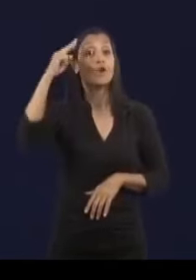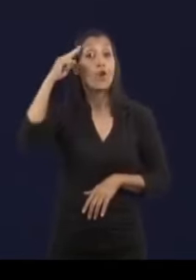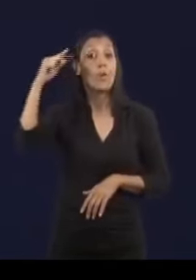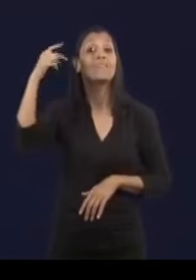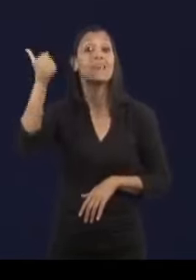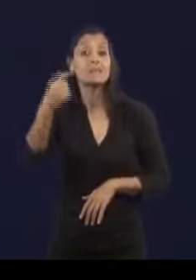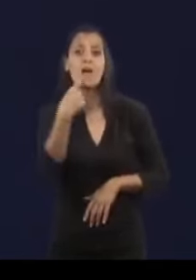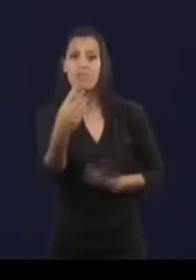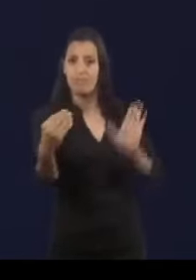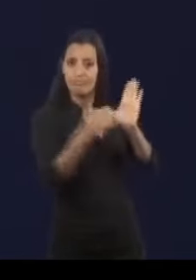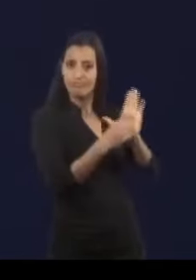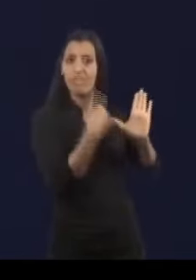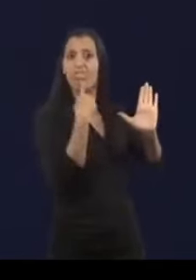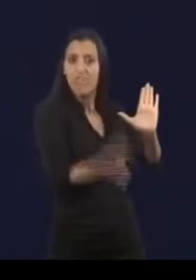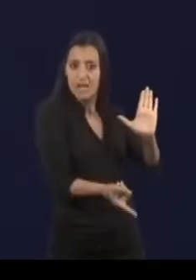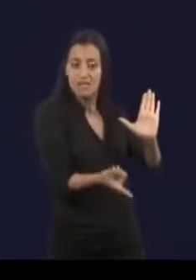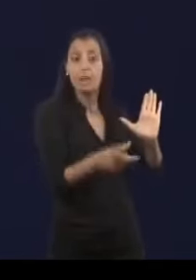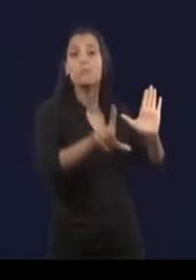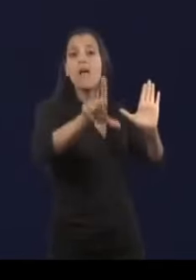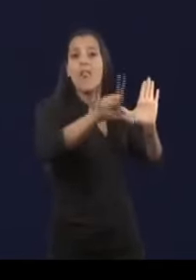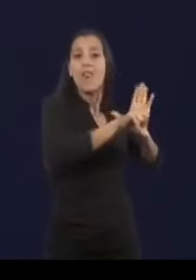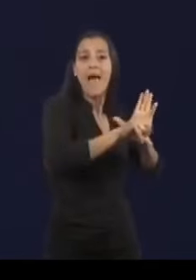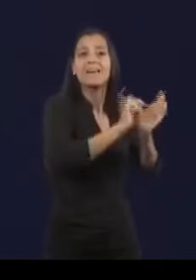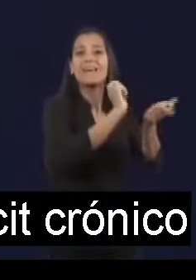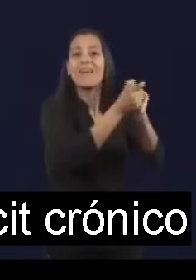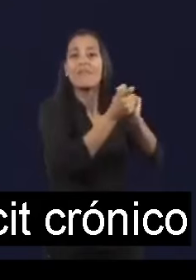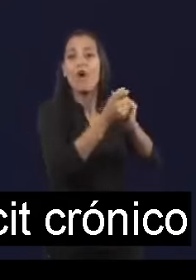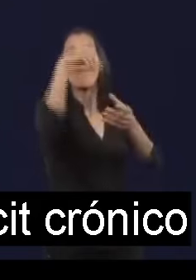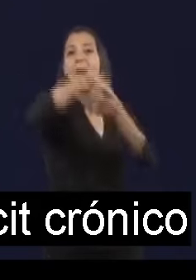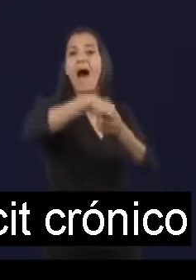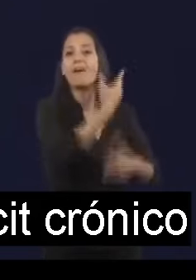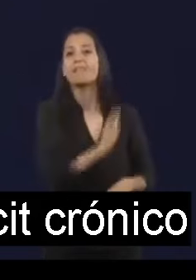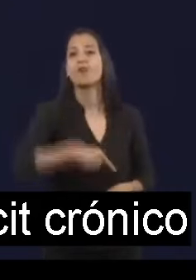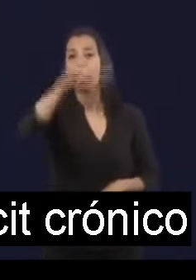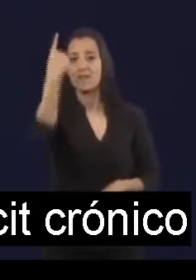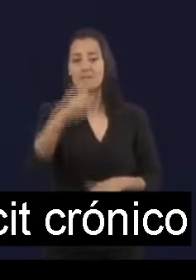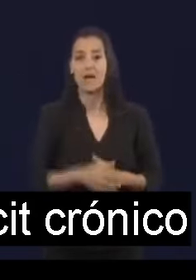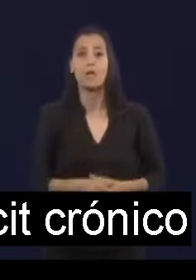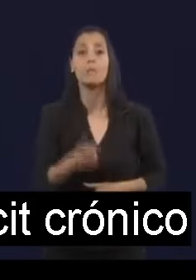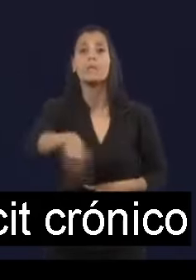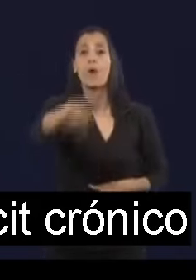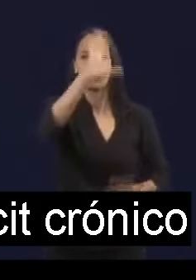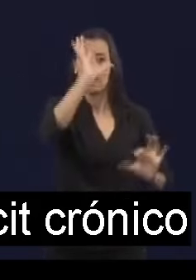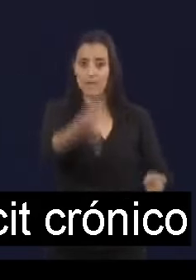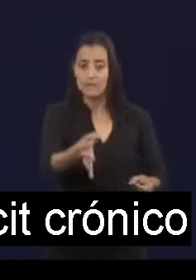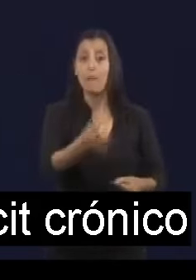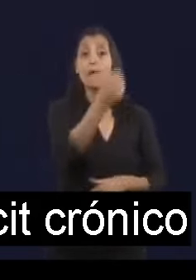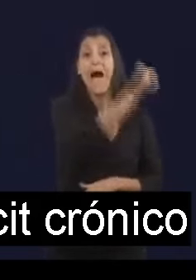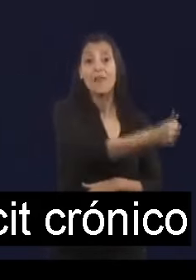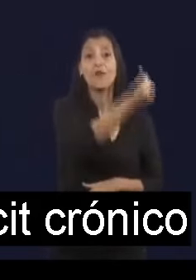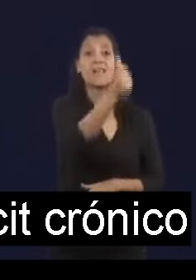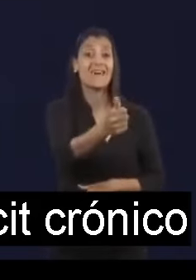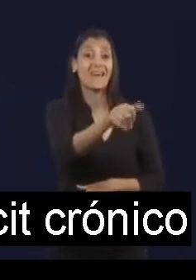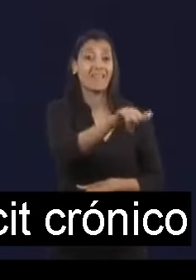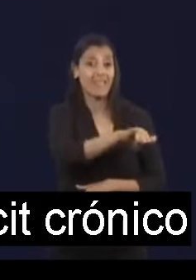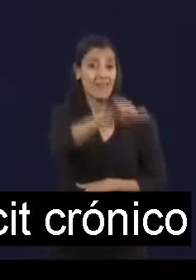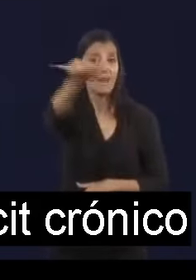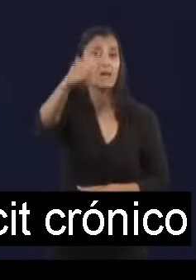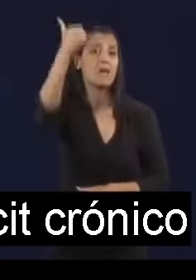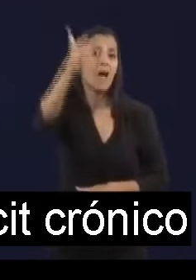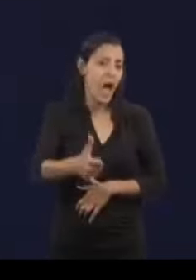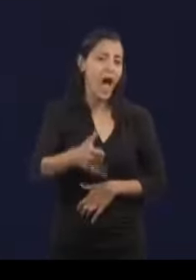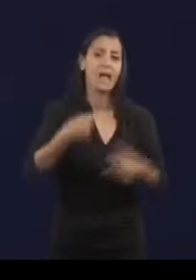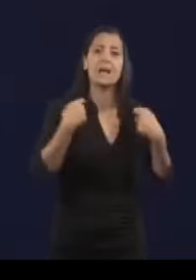23696 llamada ley de reforma del estado como ustedes ya saben aerolíneas argentinas arrastra un